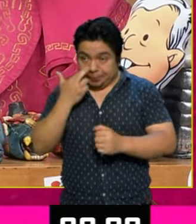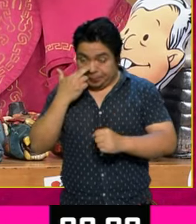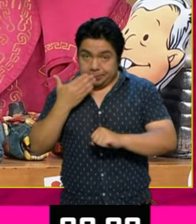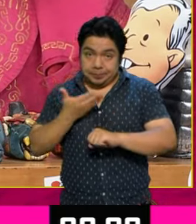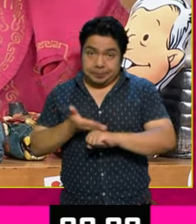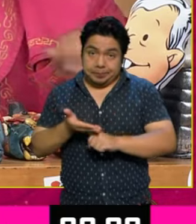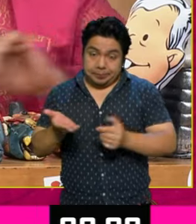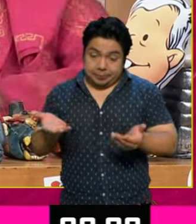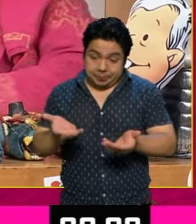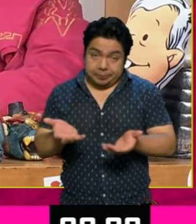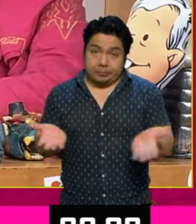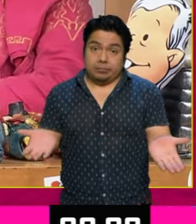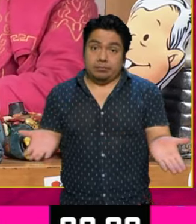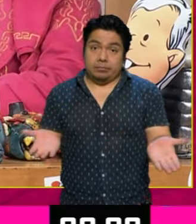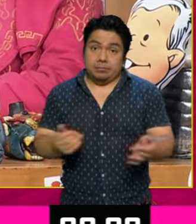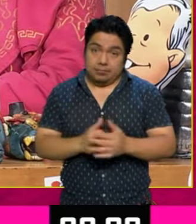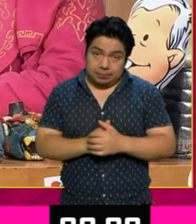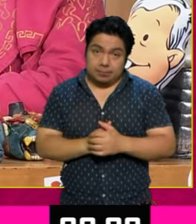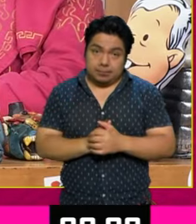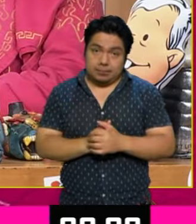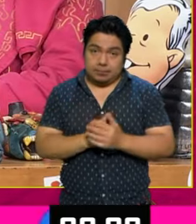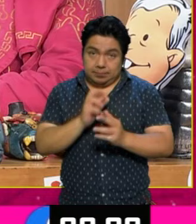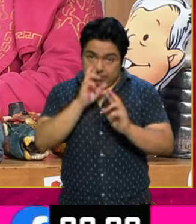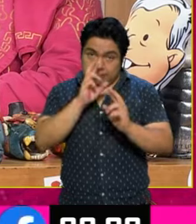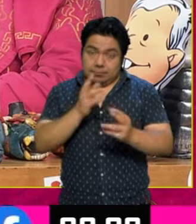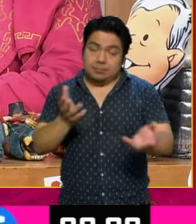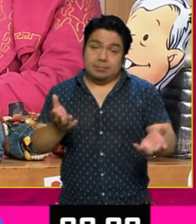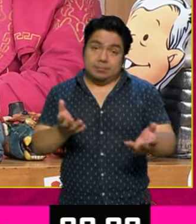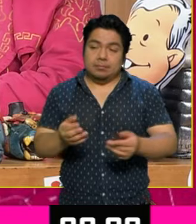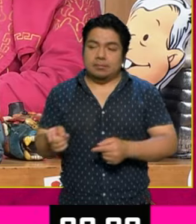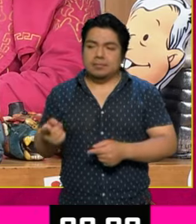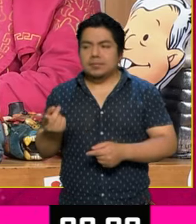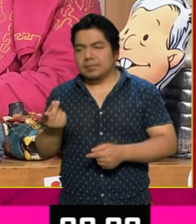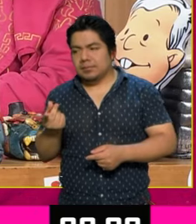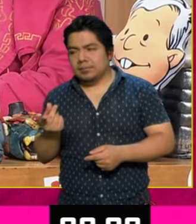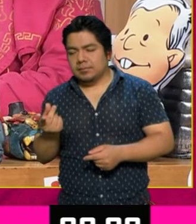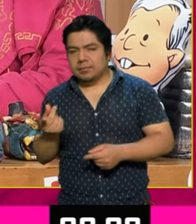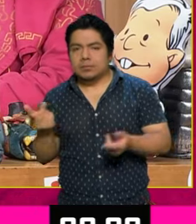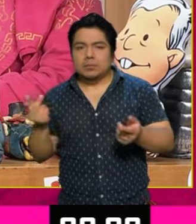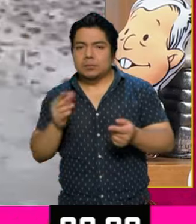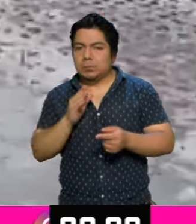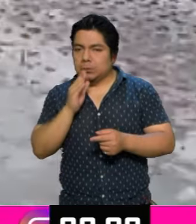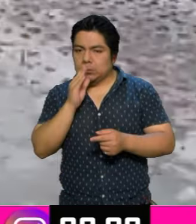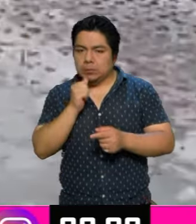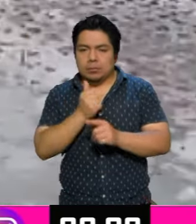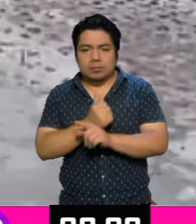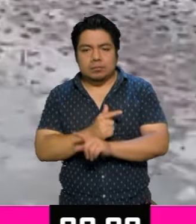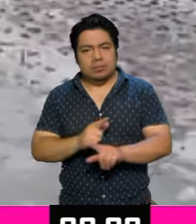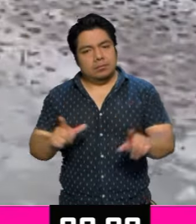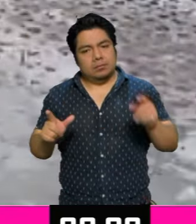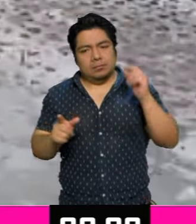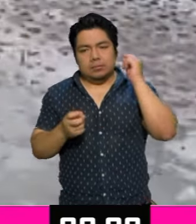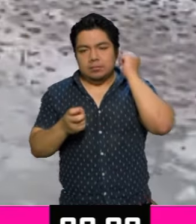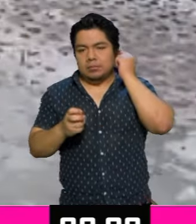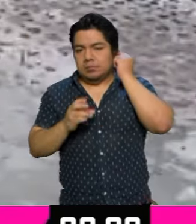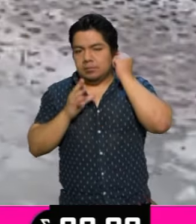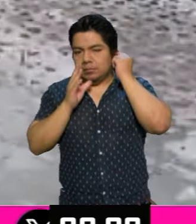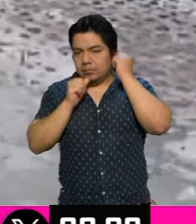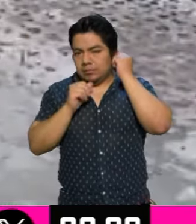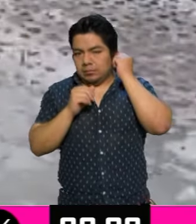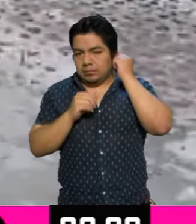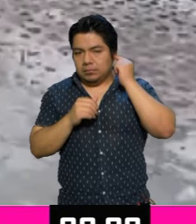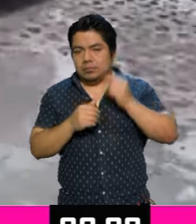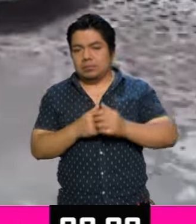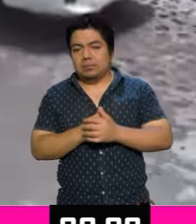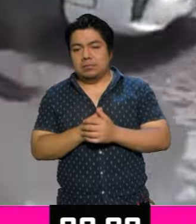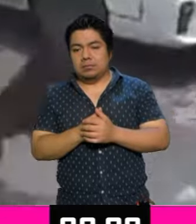háganse responsables de los daños. Ahora, estos animalitos no deben de andar sueltos. Tampoco los perros. Exacto, los perros